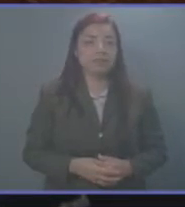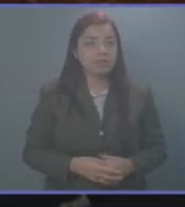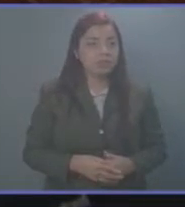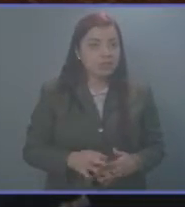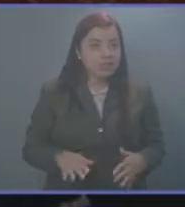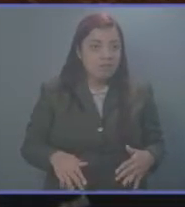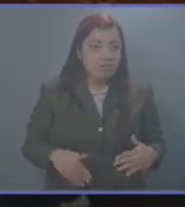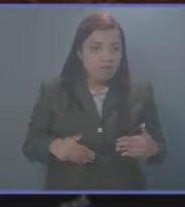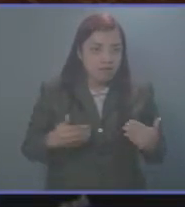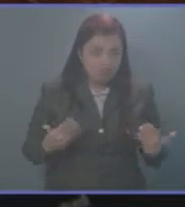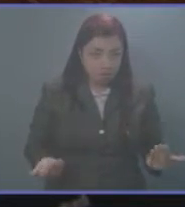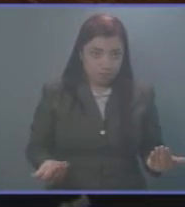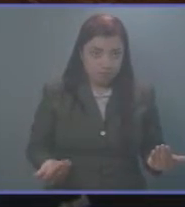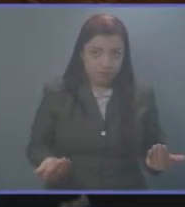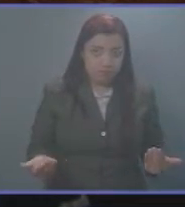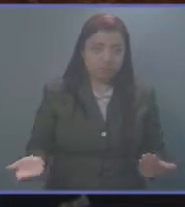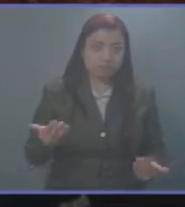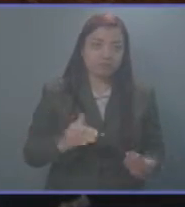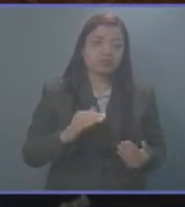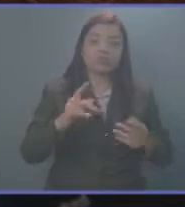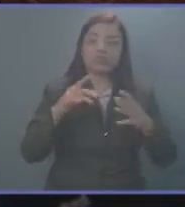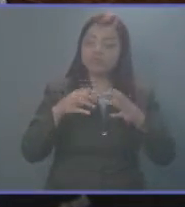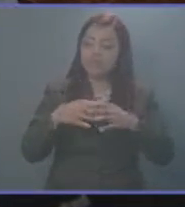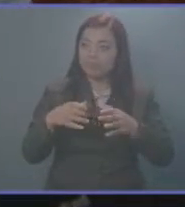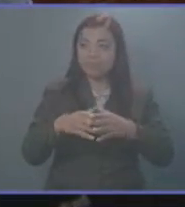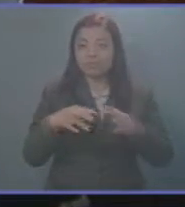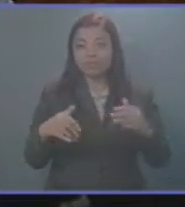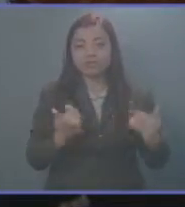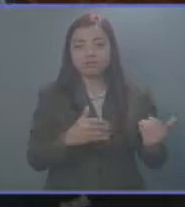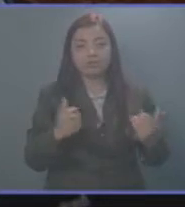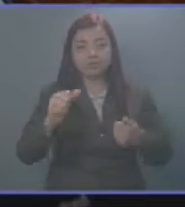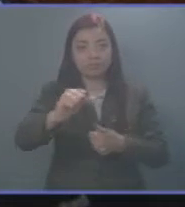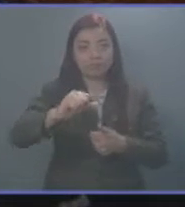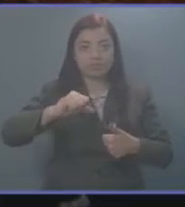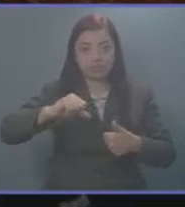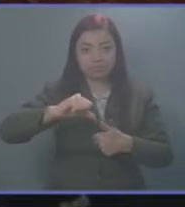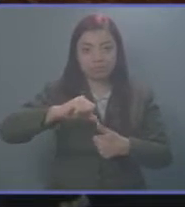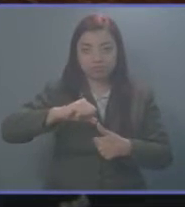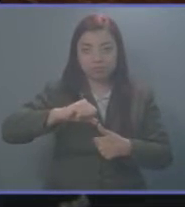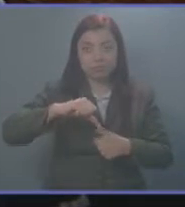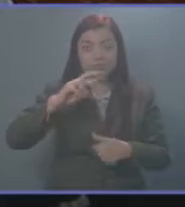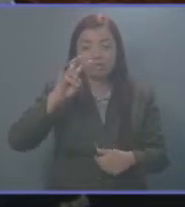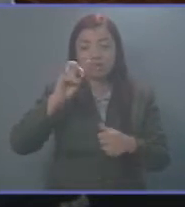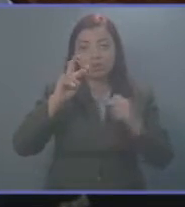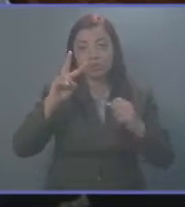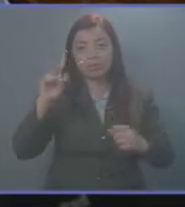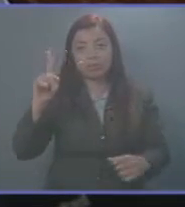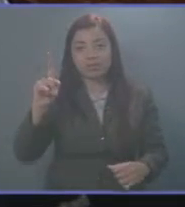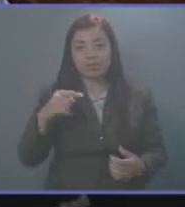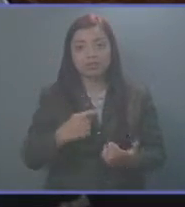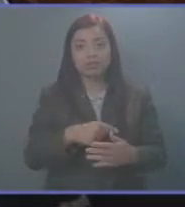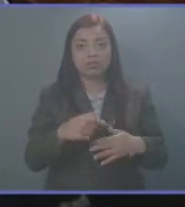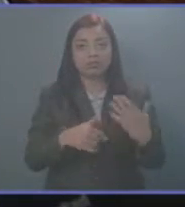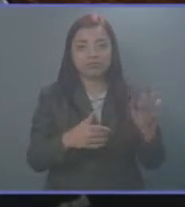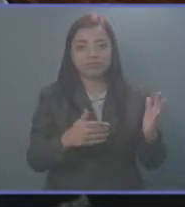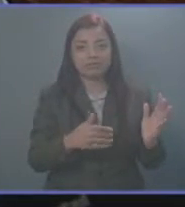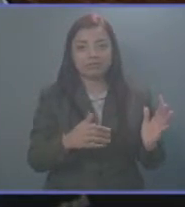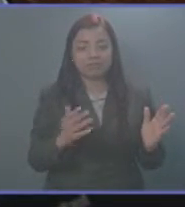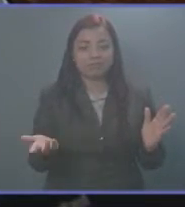para que se financie la organización de los Juegos Centroamericanos del 2021.